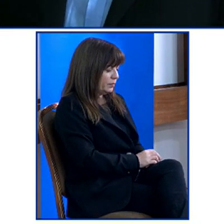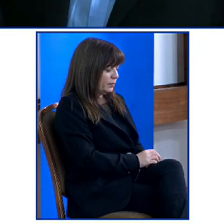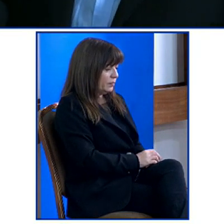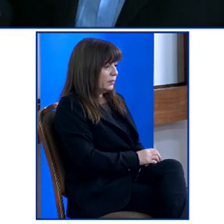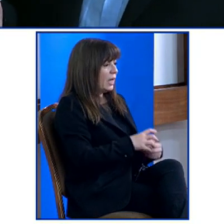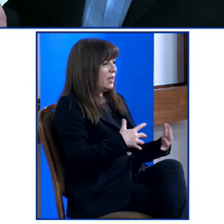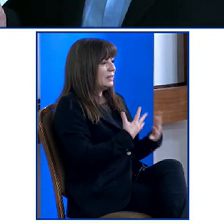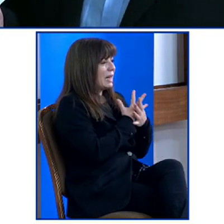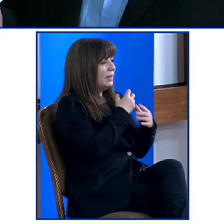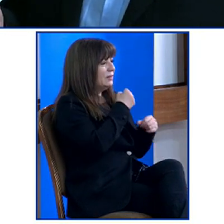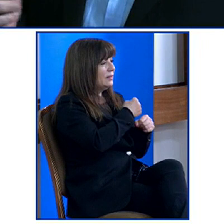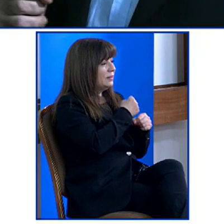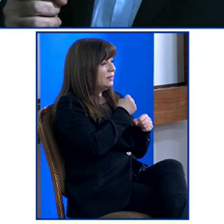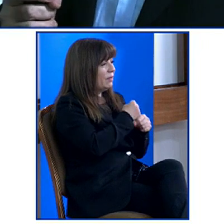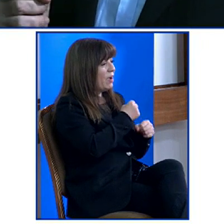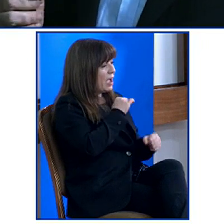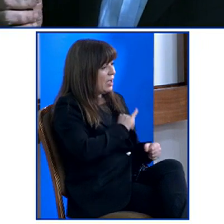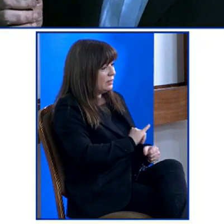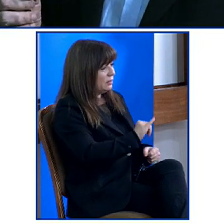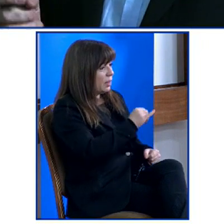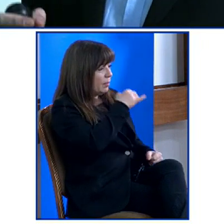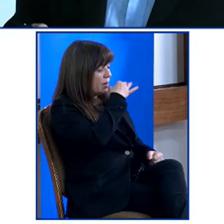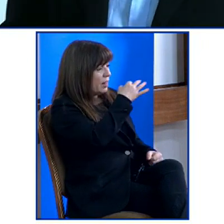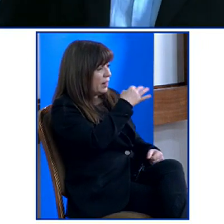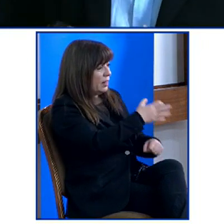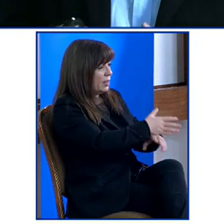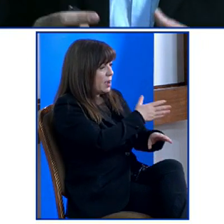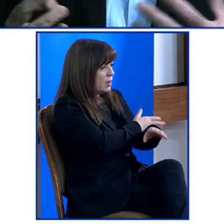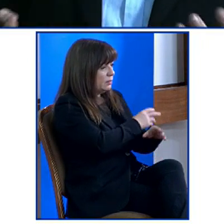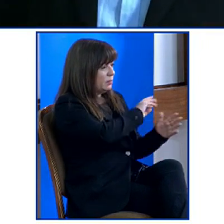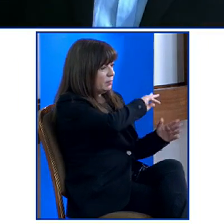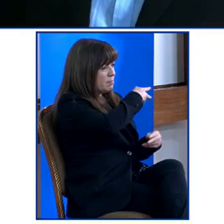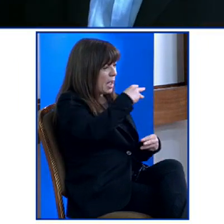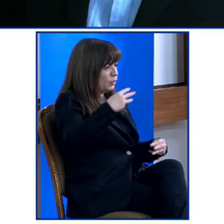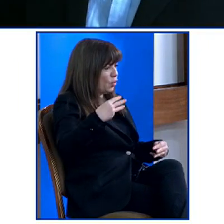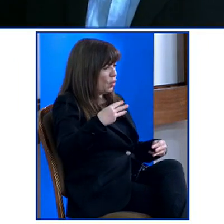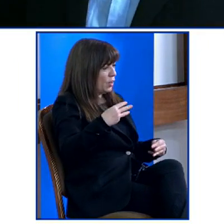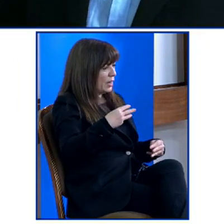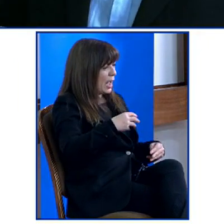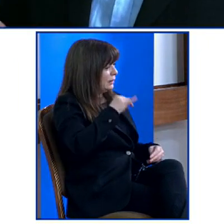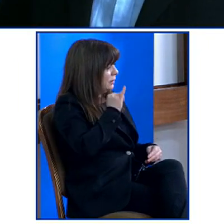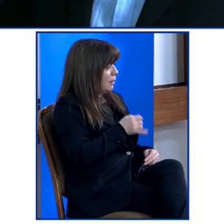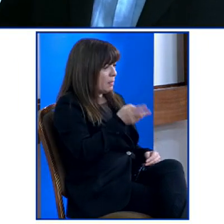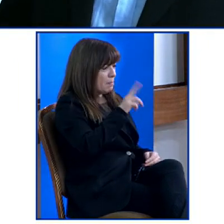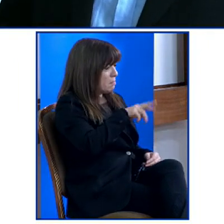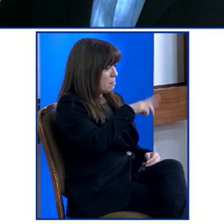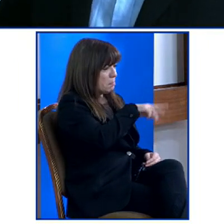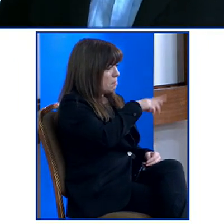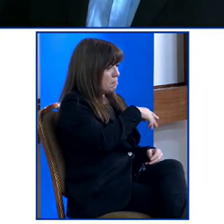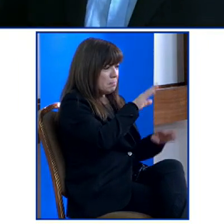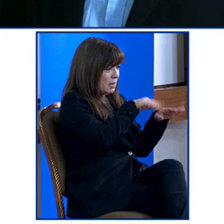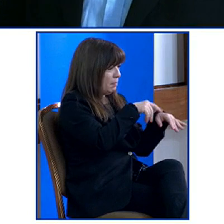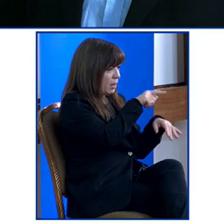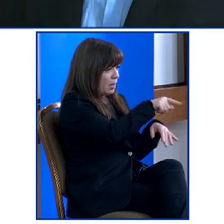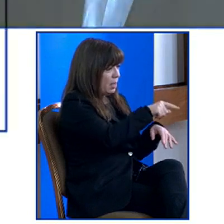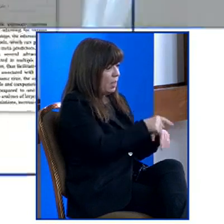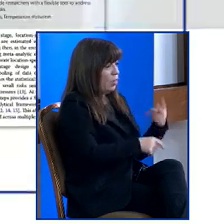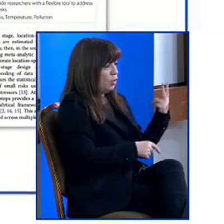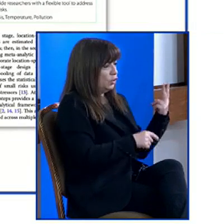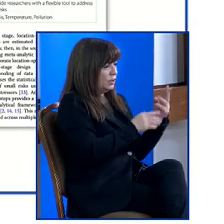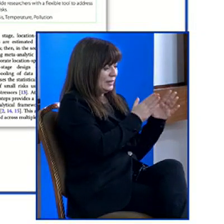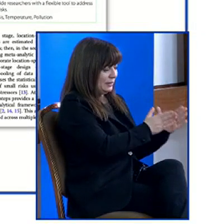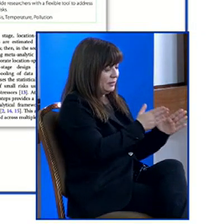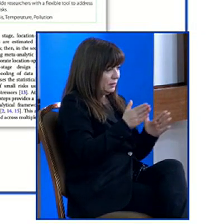La red trabaja siempre, como comentaba antes, con una metodología estandarizada en lo que llamamos un diseño de 2